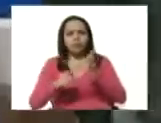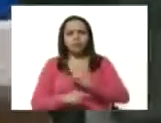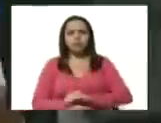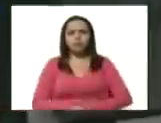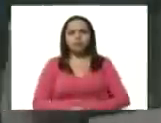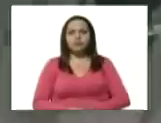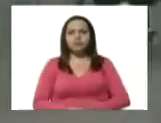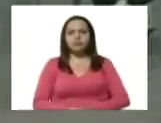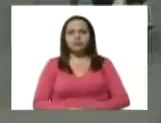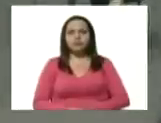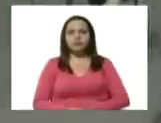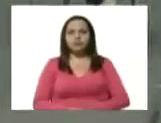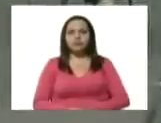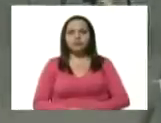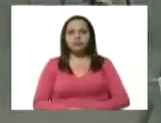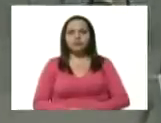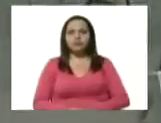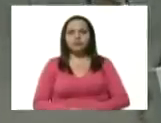RQ910,